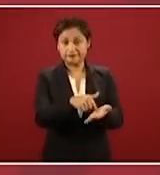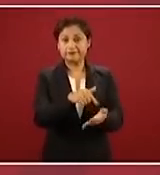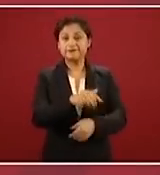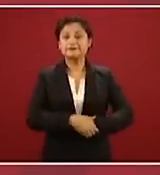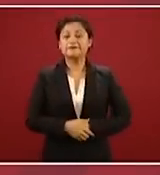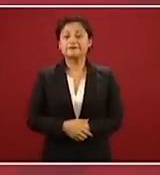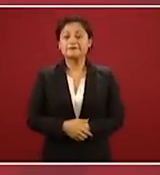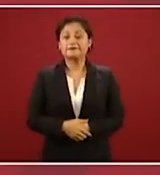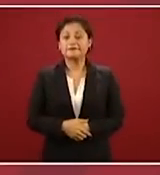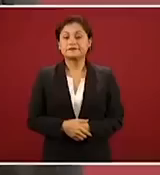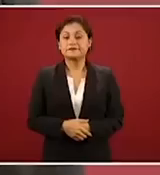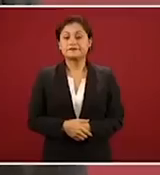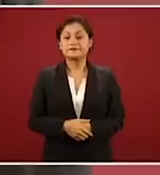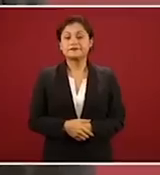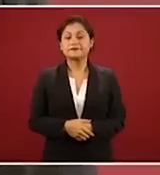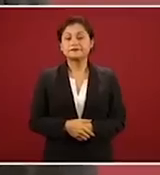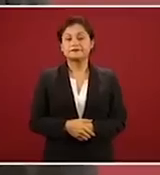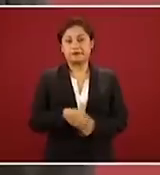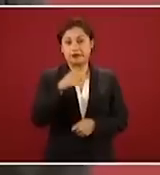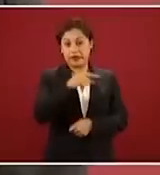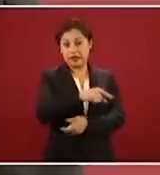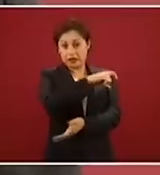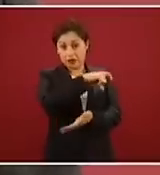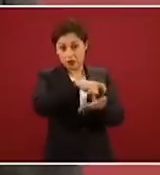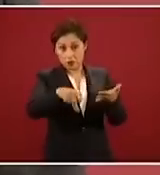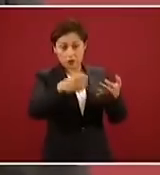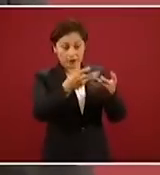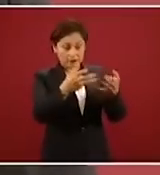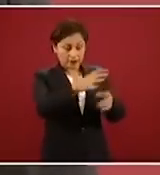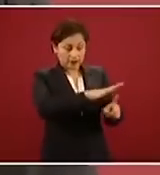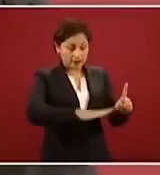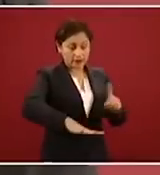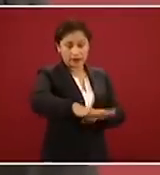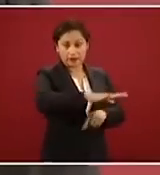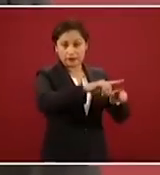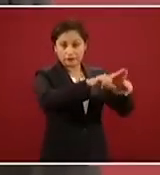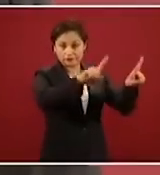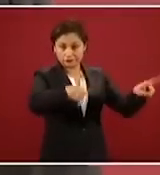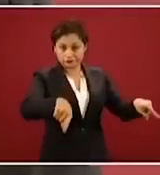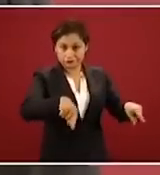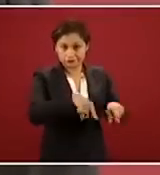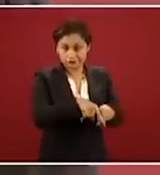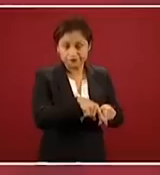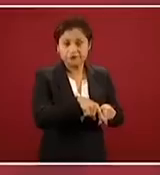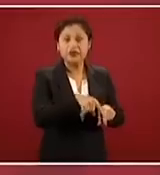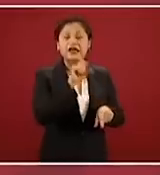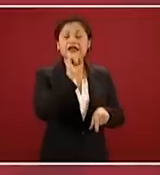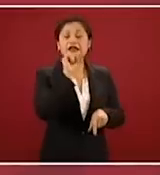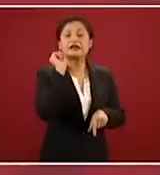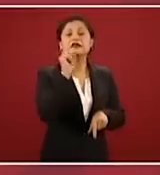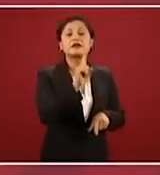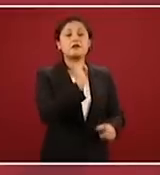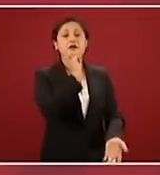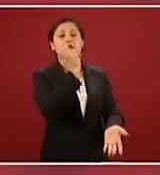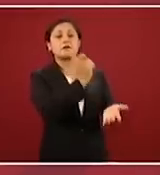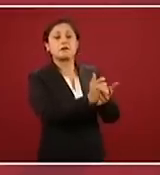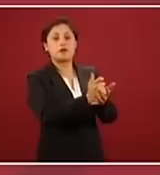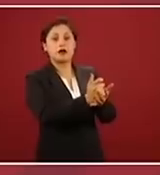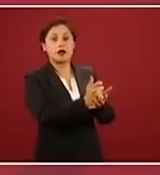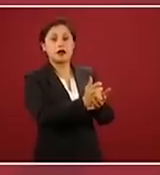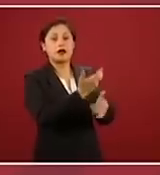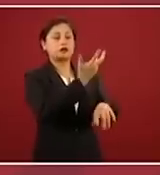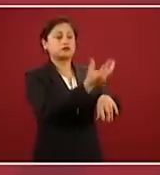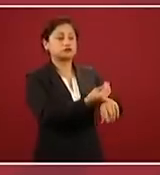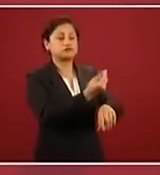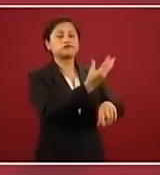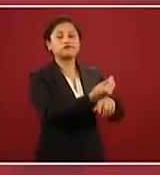por la compra de la planta, del terreno, y por la rehabilitación. Todavía hasta